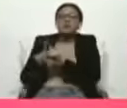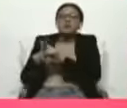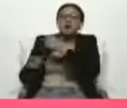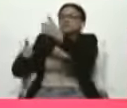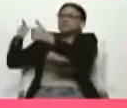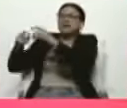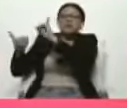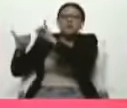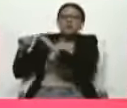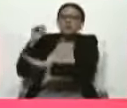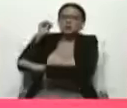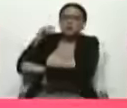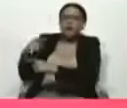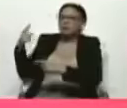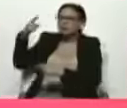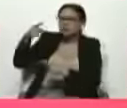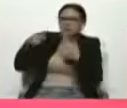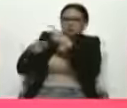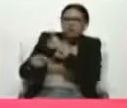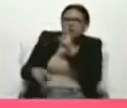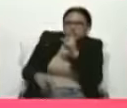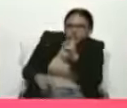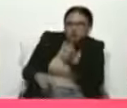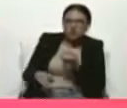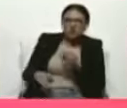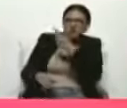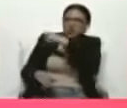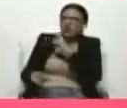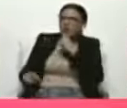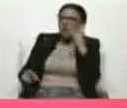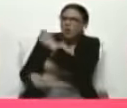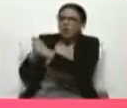Figuera. Los están enfermos de odio.